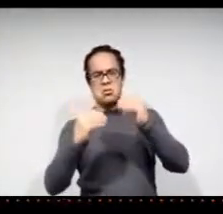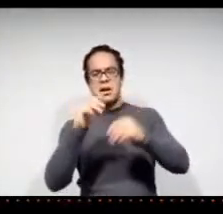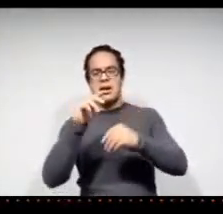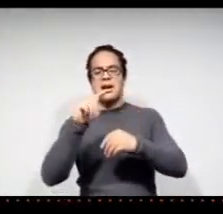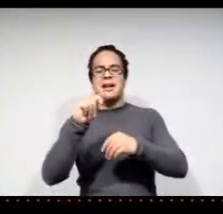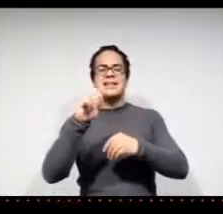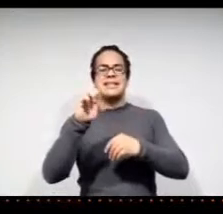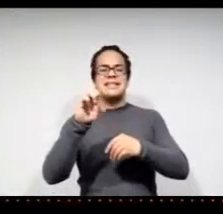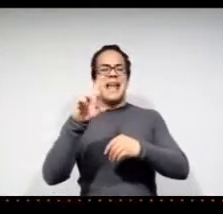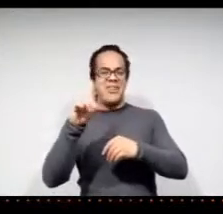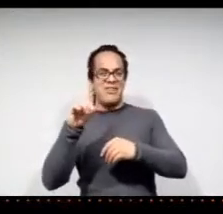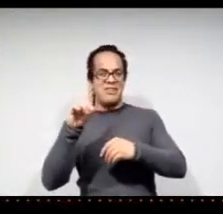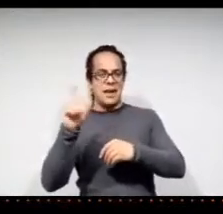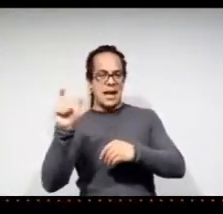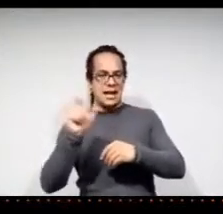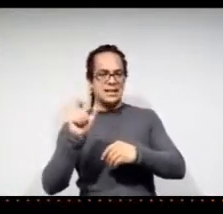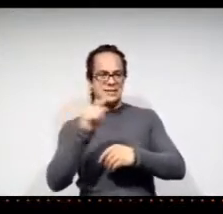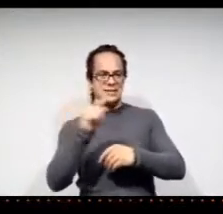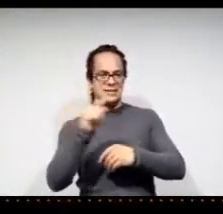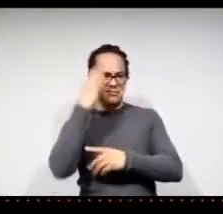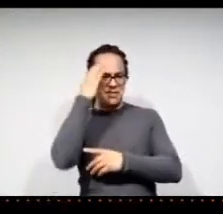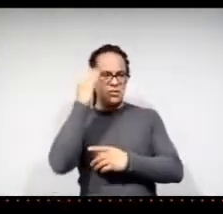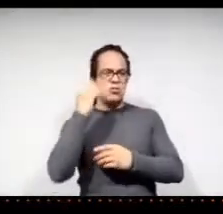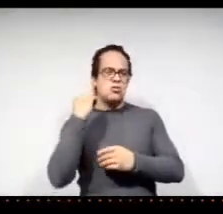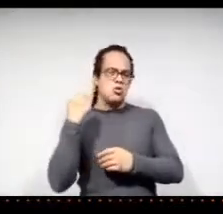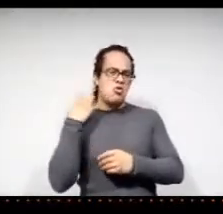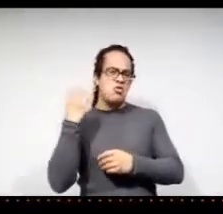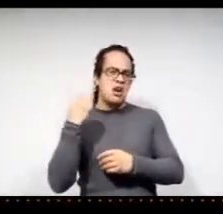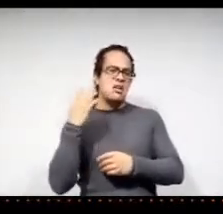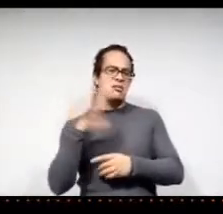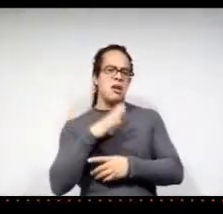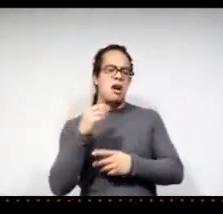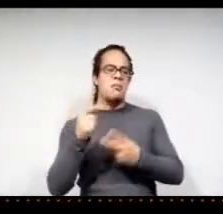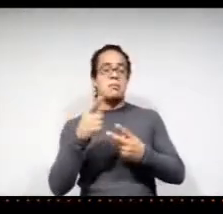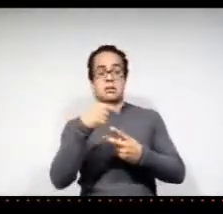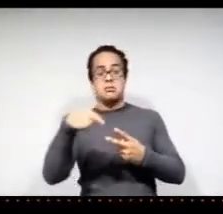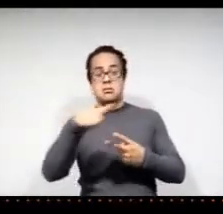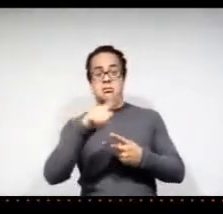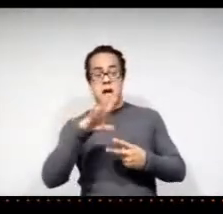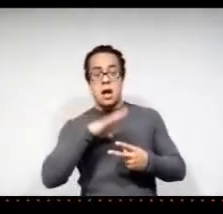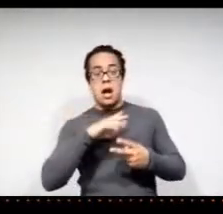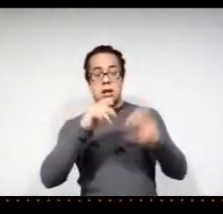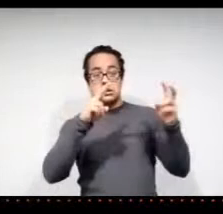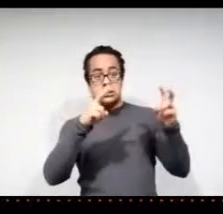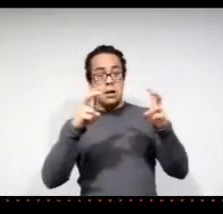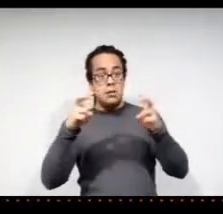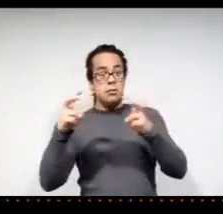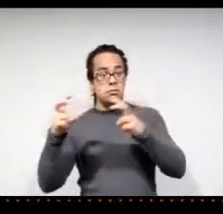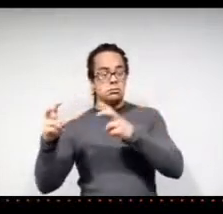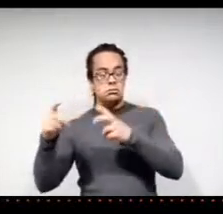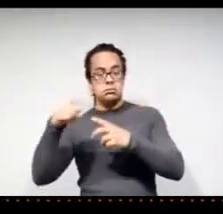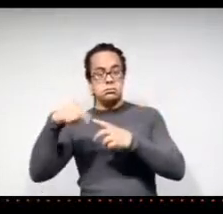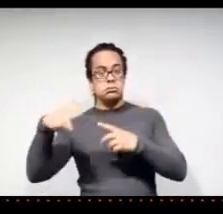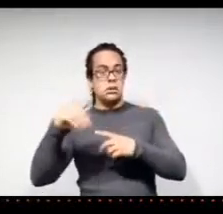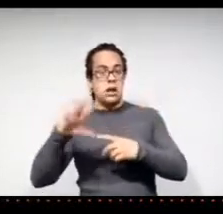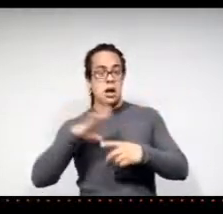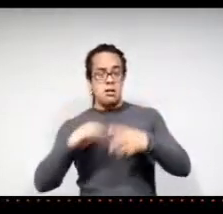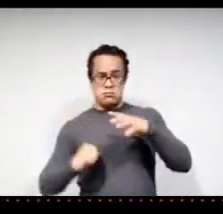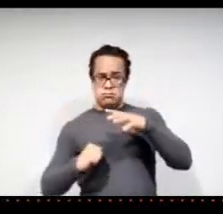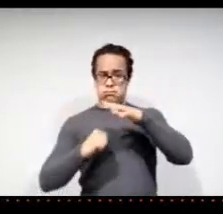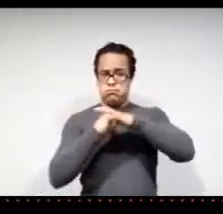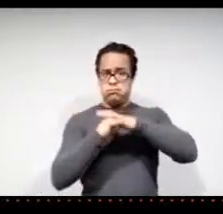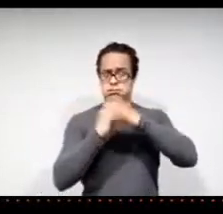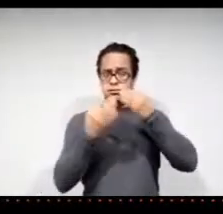visto alguna de ellas, ¿no? En donde son elementos que están soportando estas